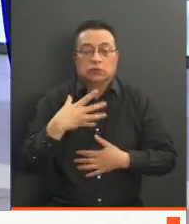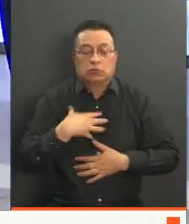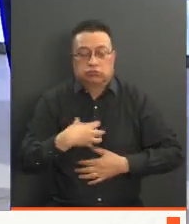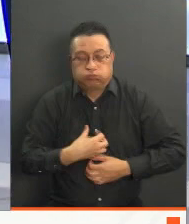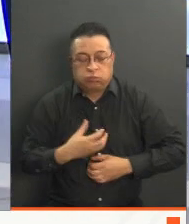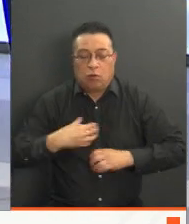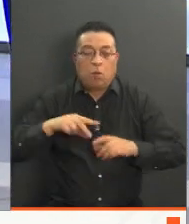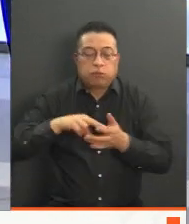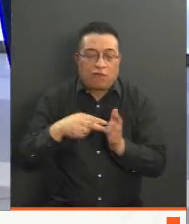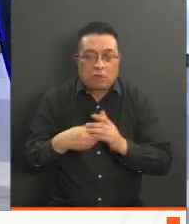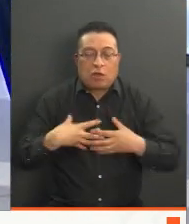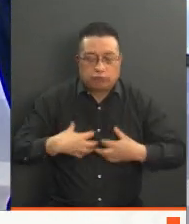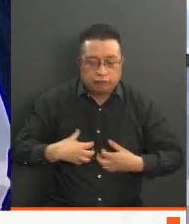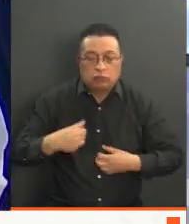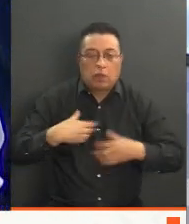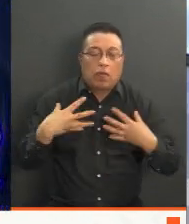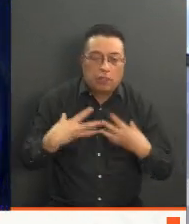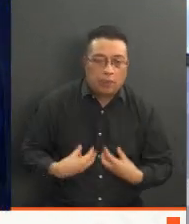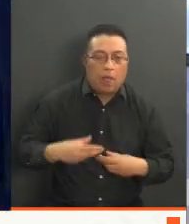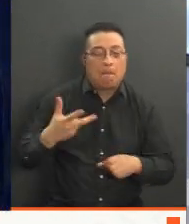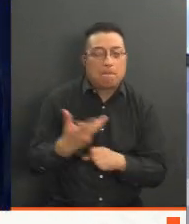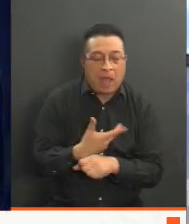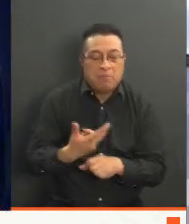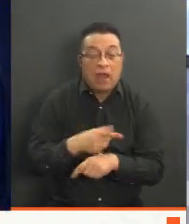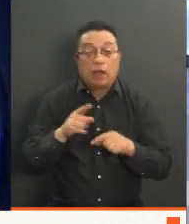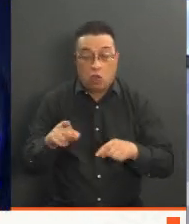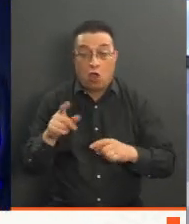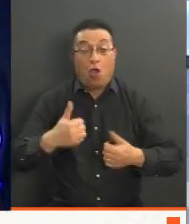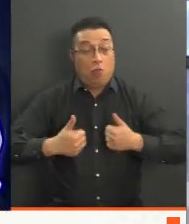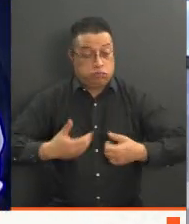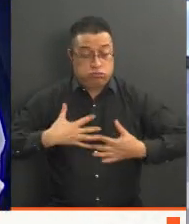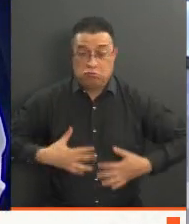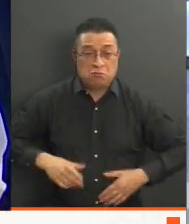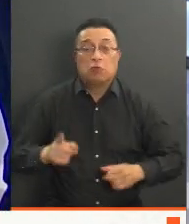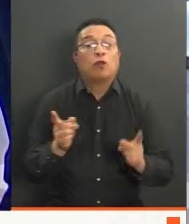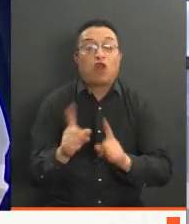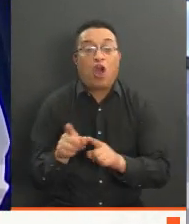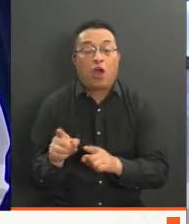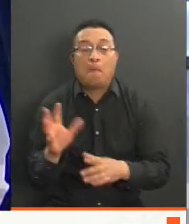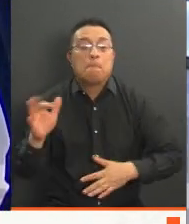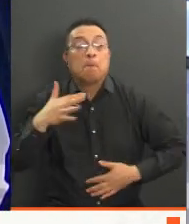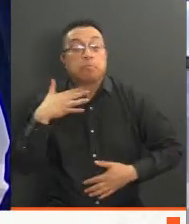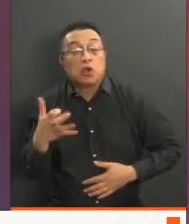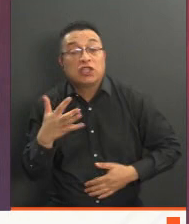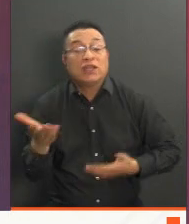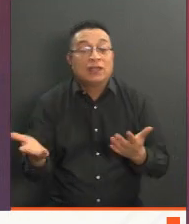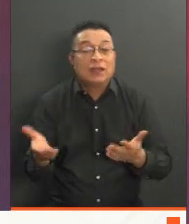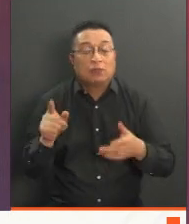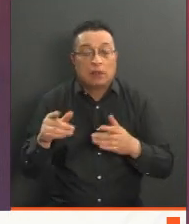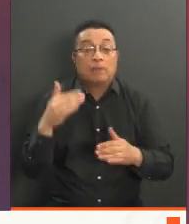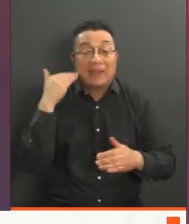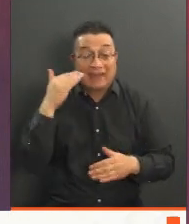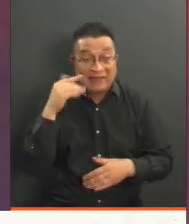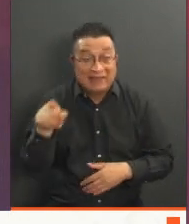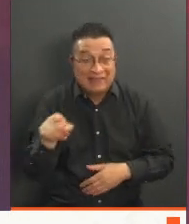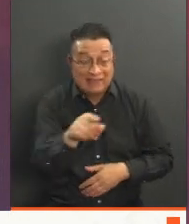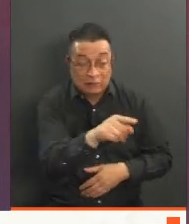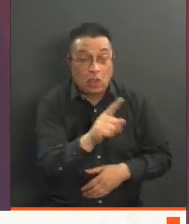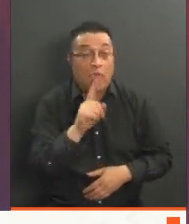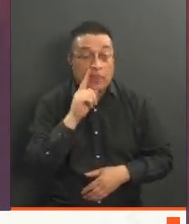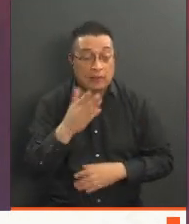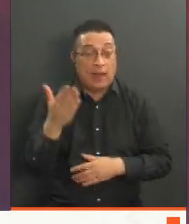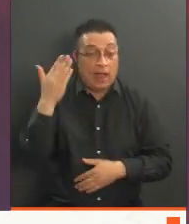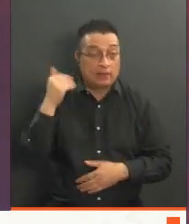niños inmunocompetentes. Entonces, ¿por qué podría ser esto? Podría ser que simplemente los niños tuvieron adenovirus